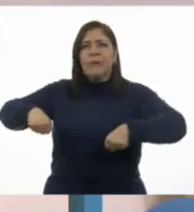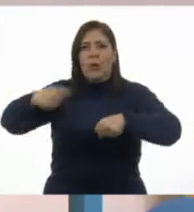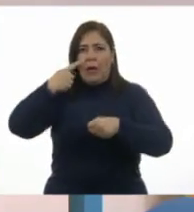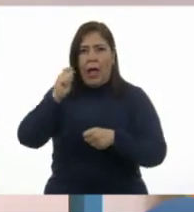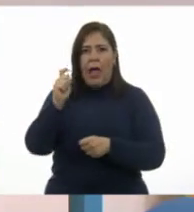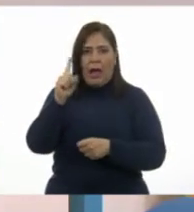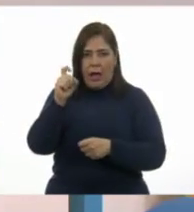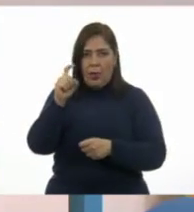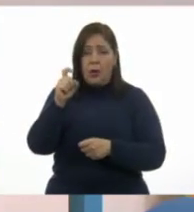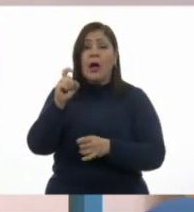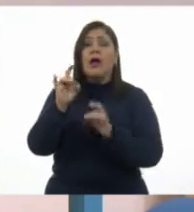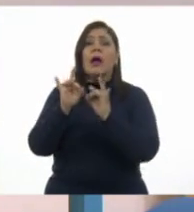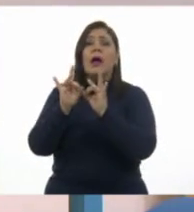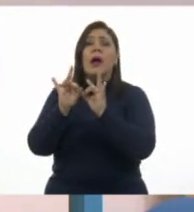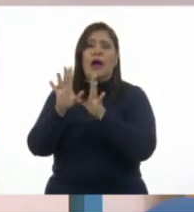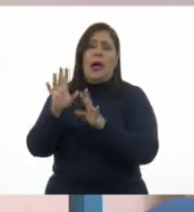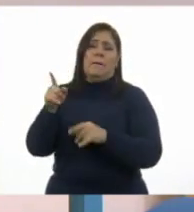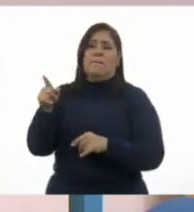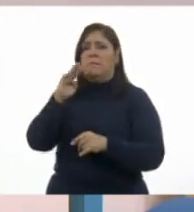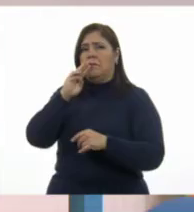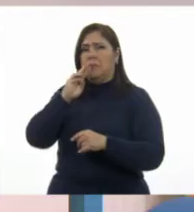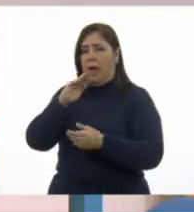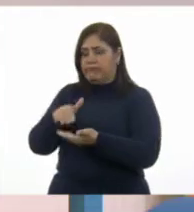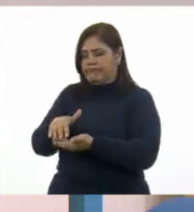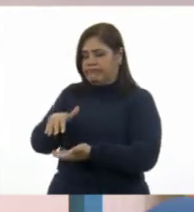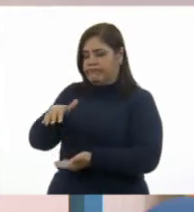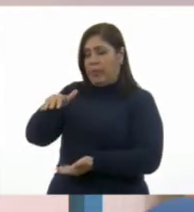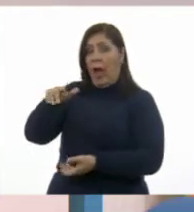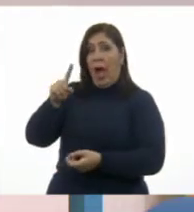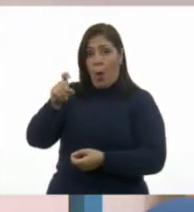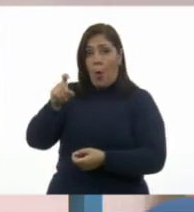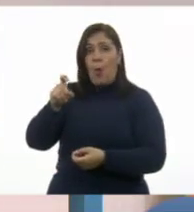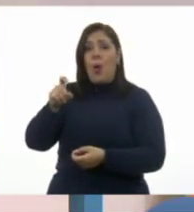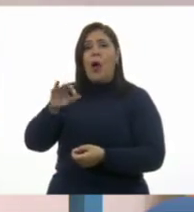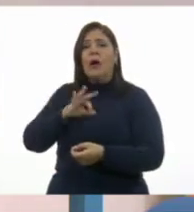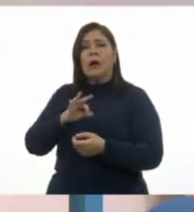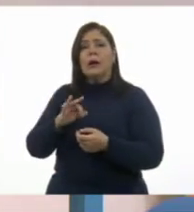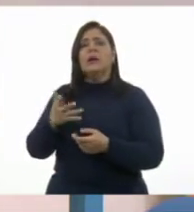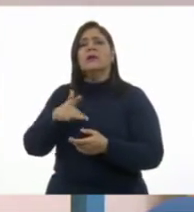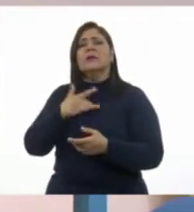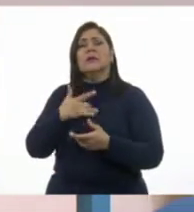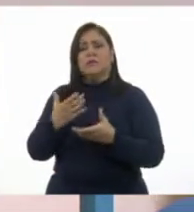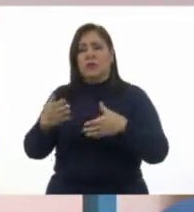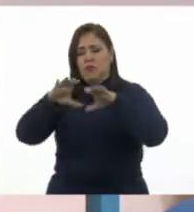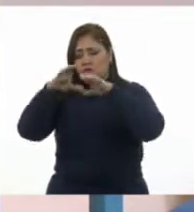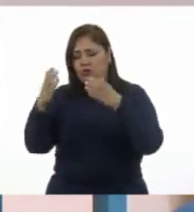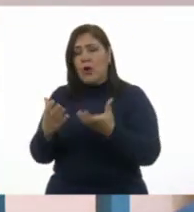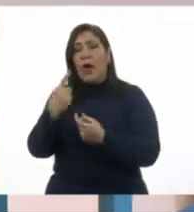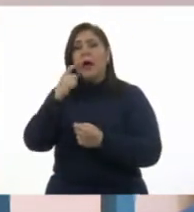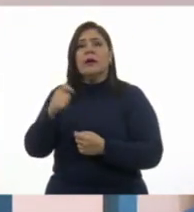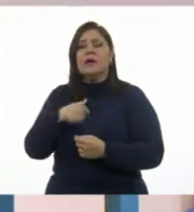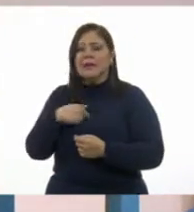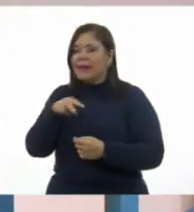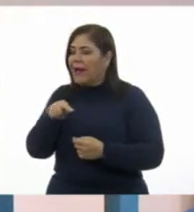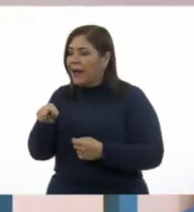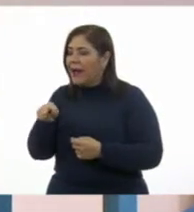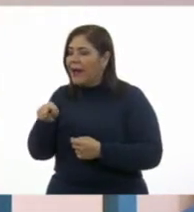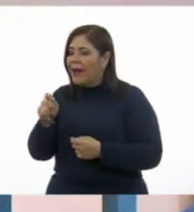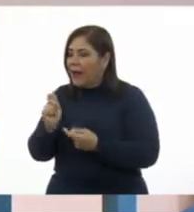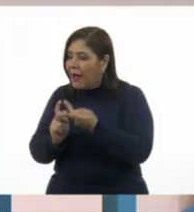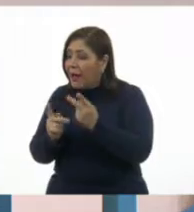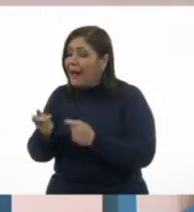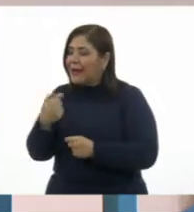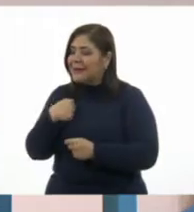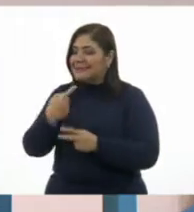Y mientras mi mamá llenaba mi cántaro, me puse a ver unas plantas y empecé a comerme unas hojas. Y luego,